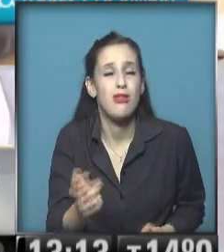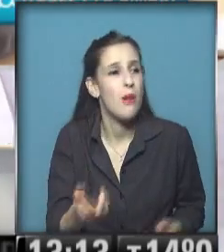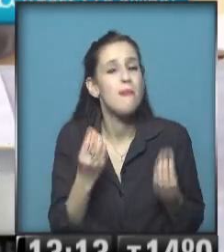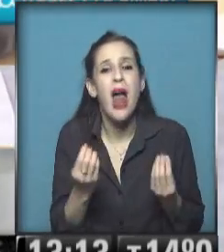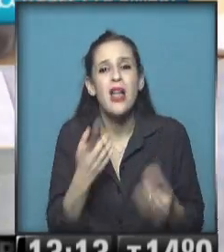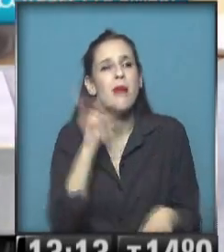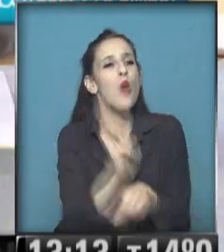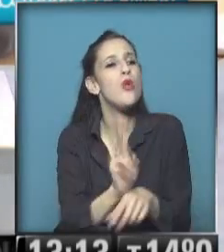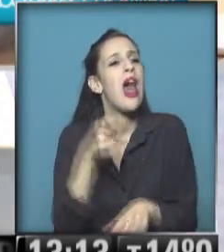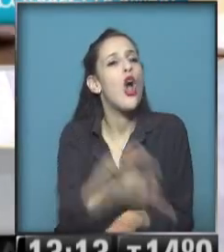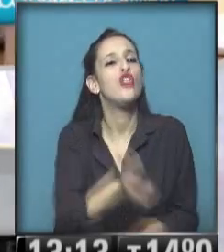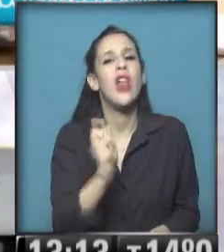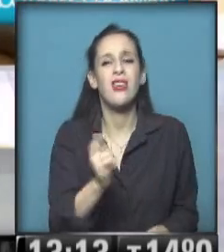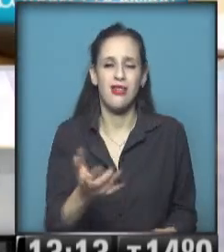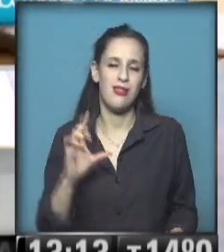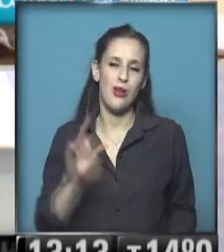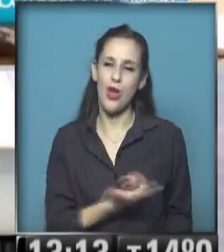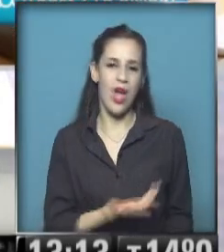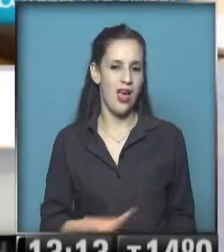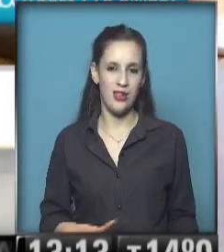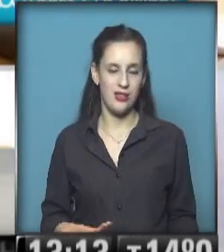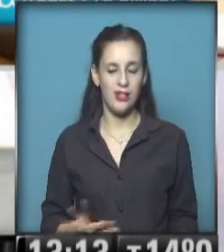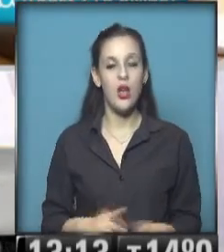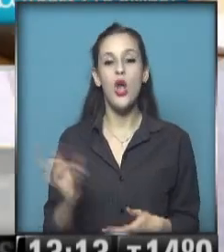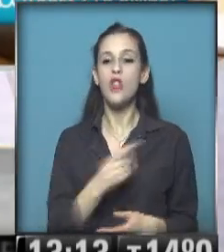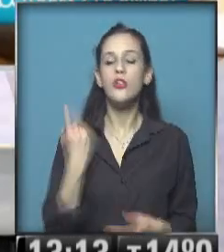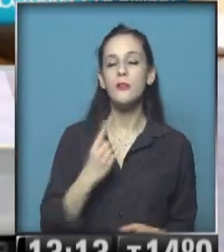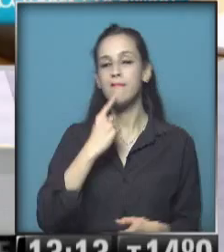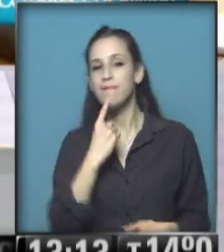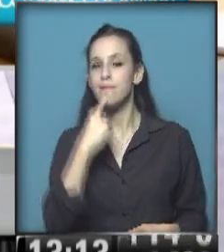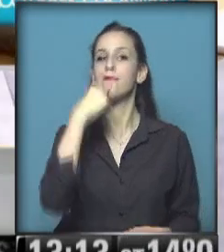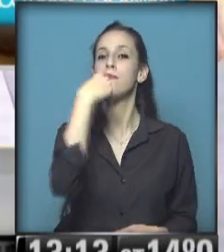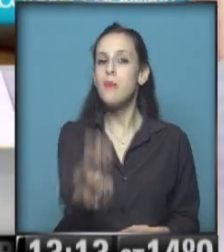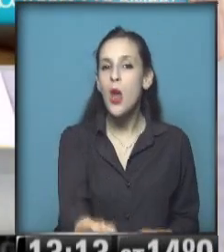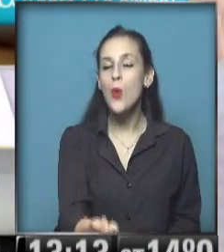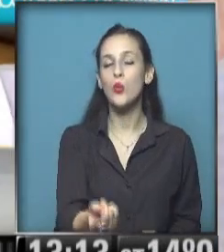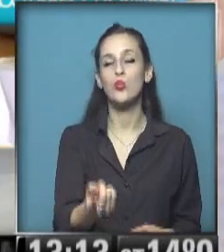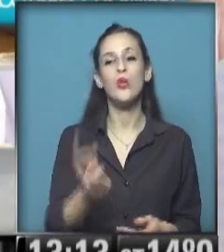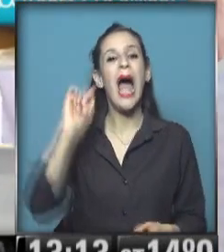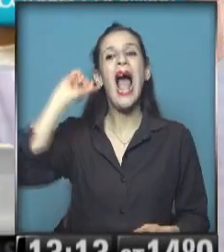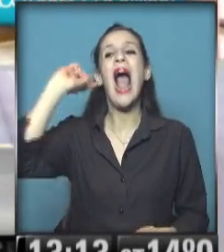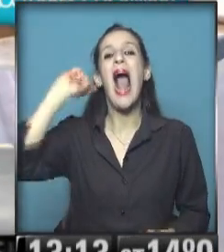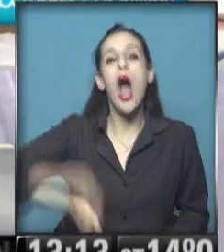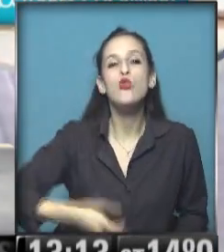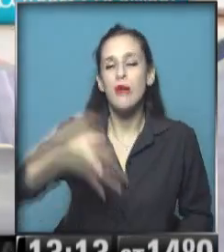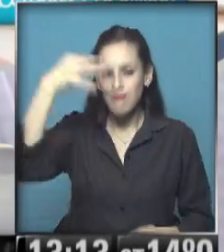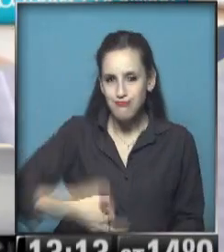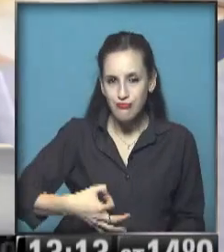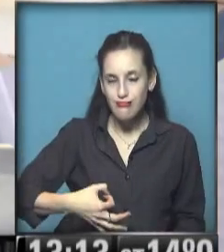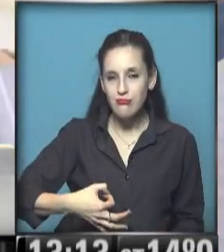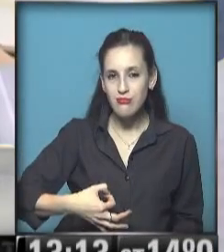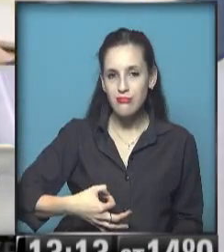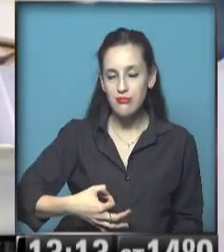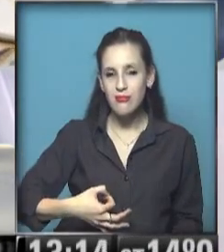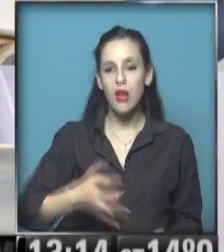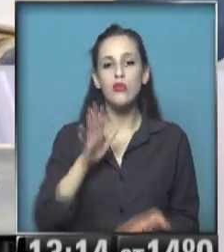y por qué motivo? Cuando nosotros nos preguntamos, sí, sobre los motivos reales de lo que pudo